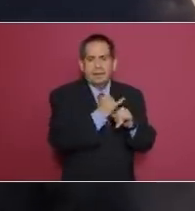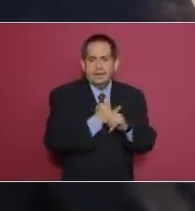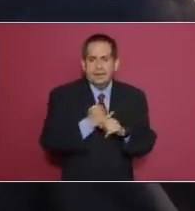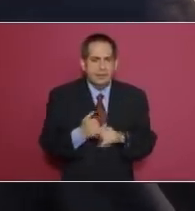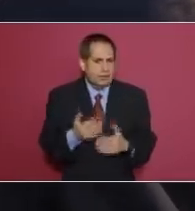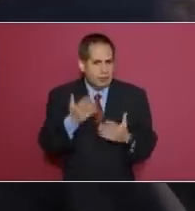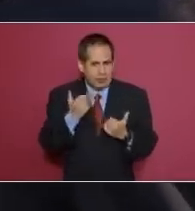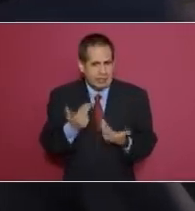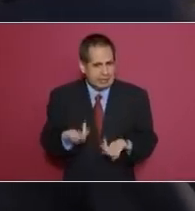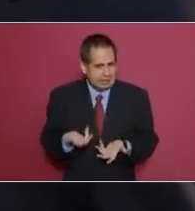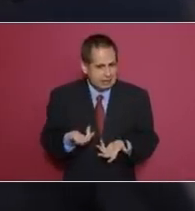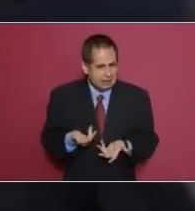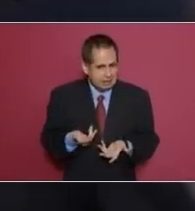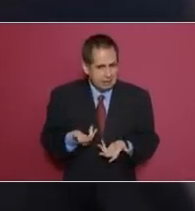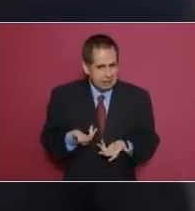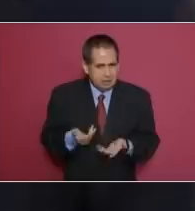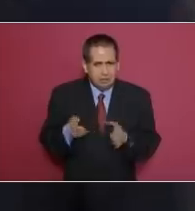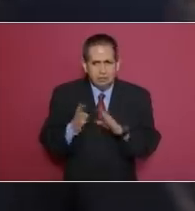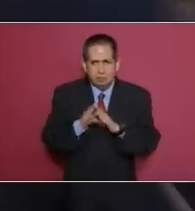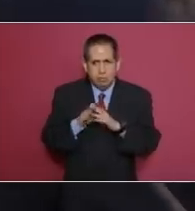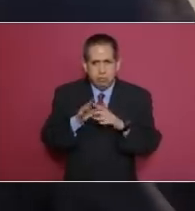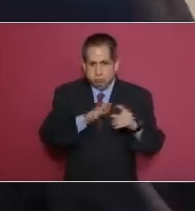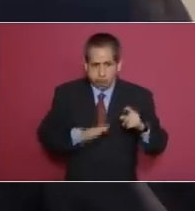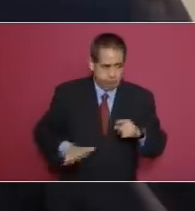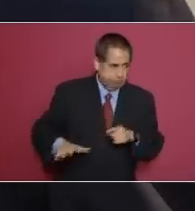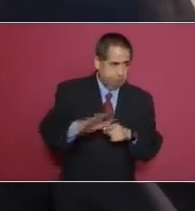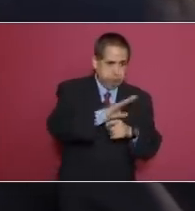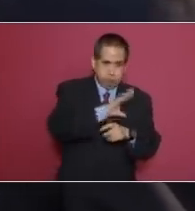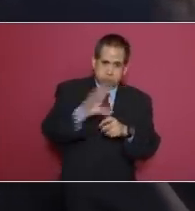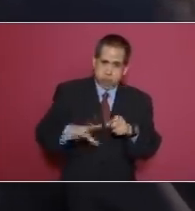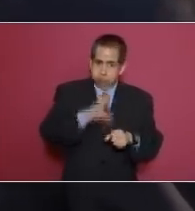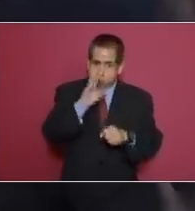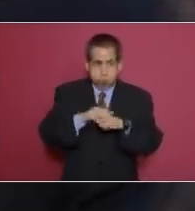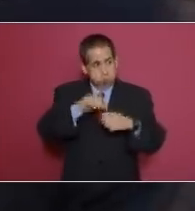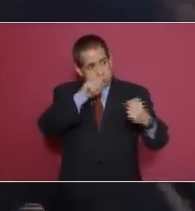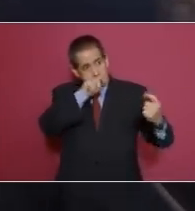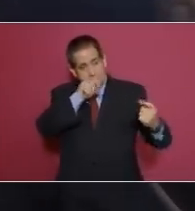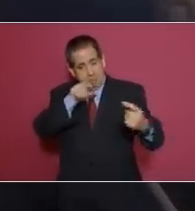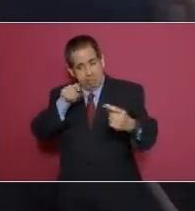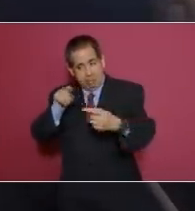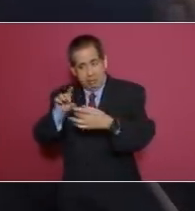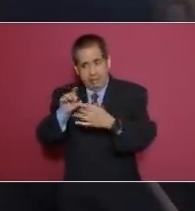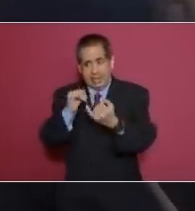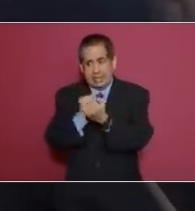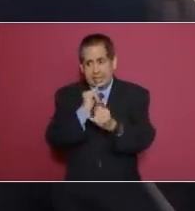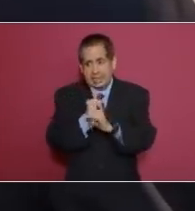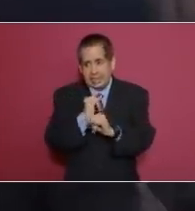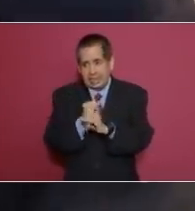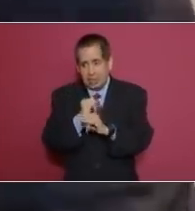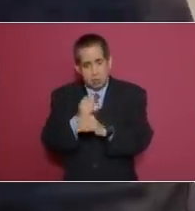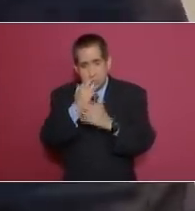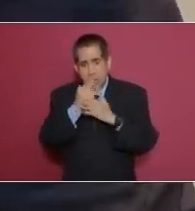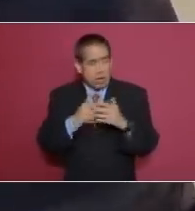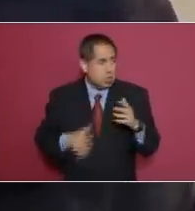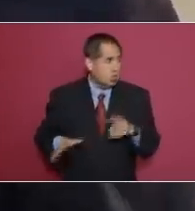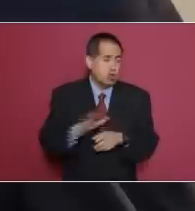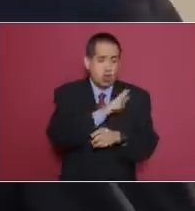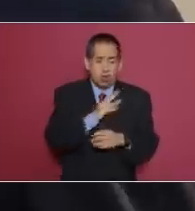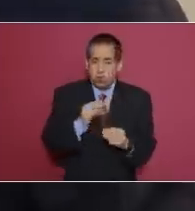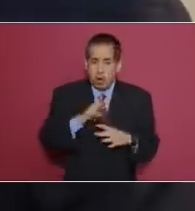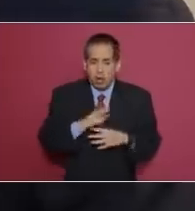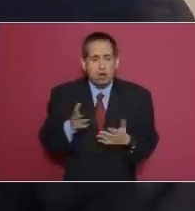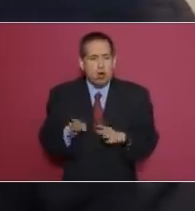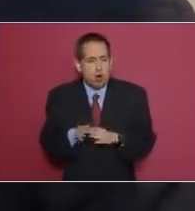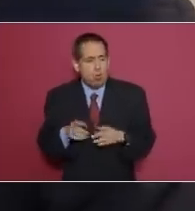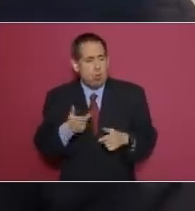no tenemos una cobertura de Internet en todo el